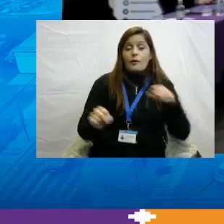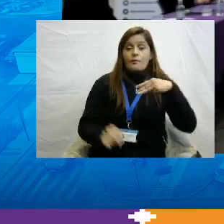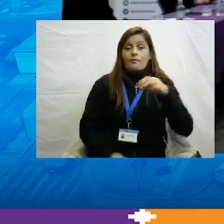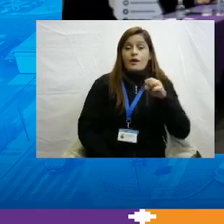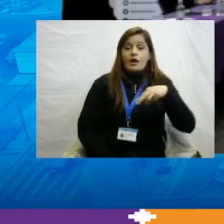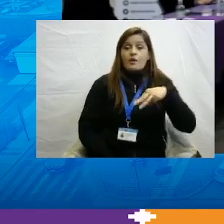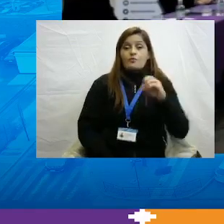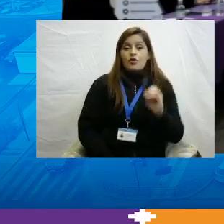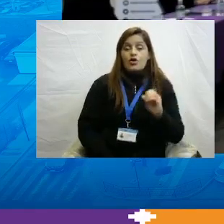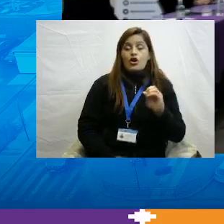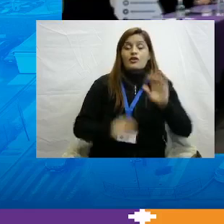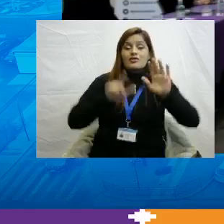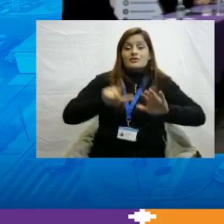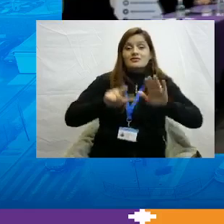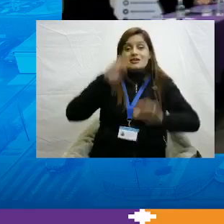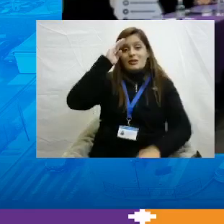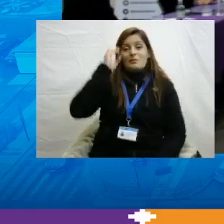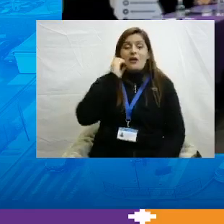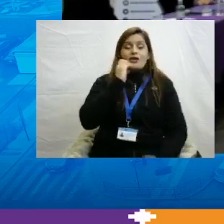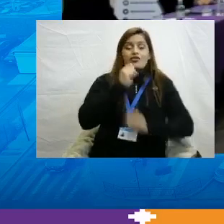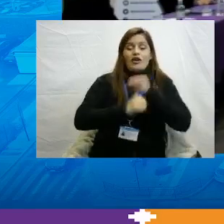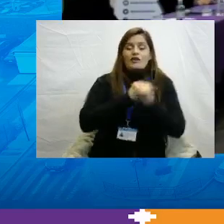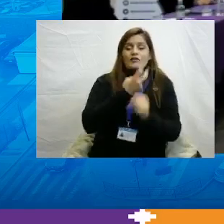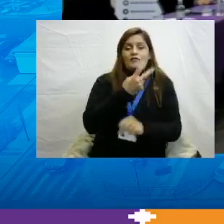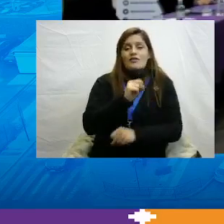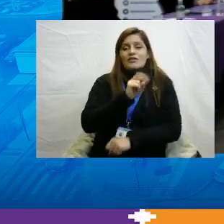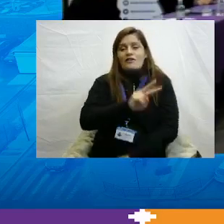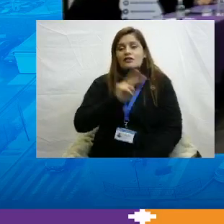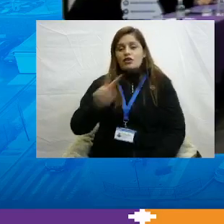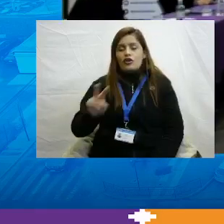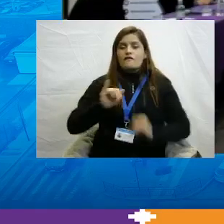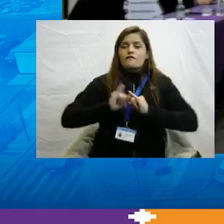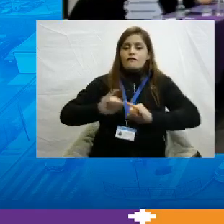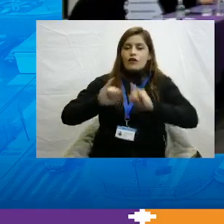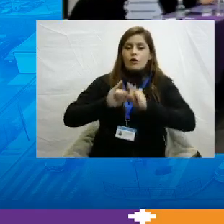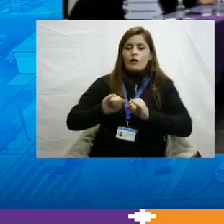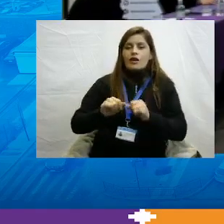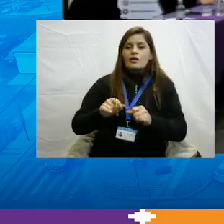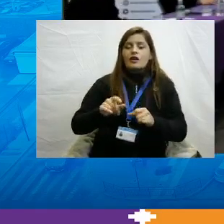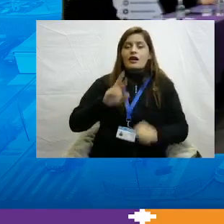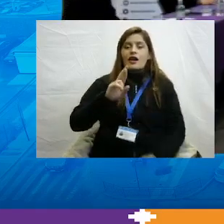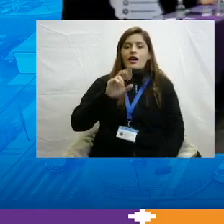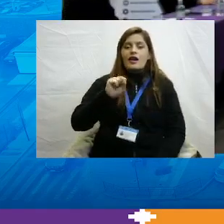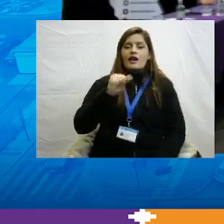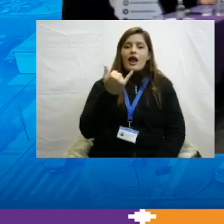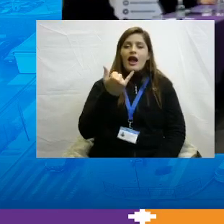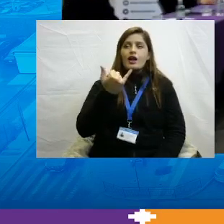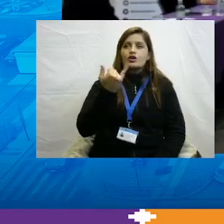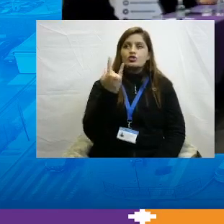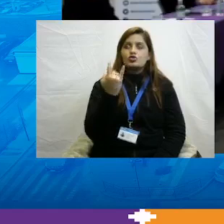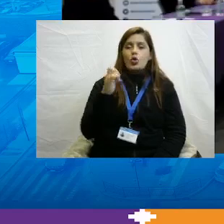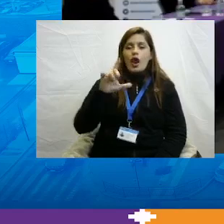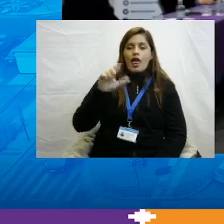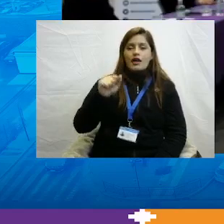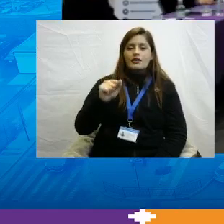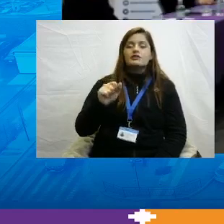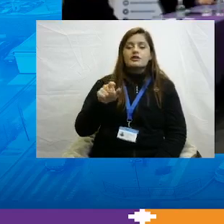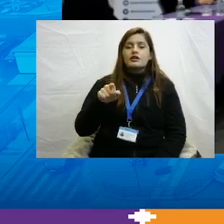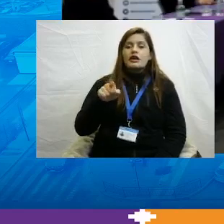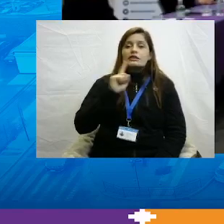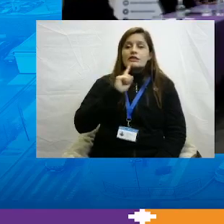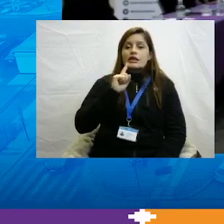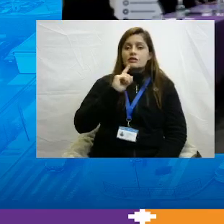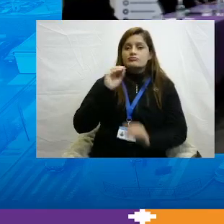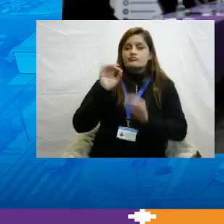memorándum del 17 de mayo del año 22, se informa que el Club de Rayuela se encuentra con personalidad jurídica vigente, no así su